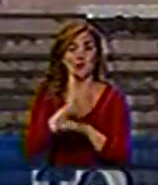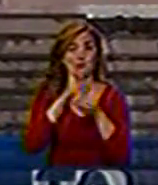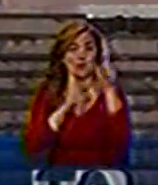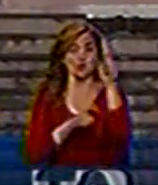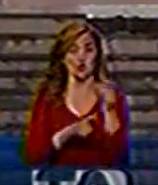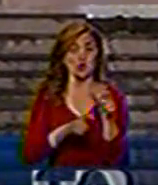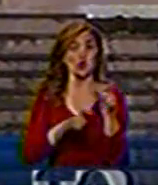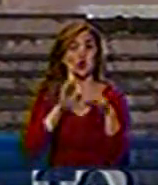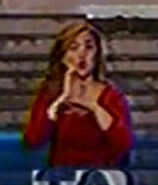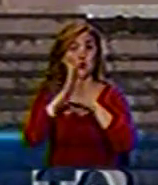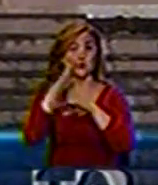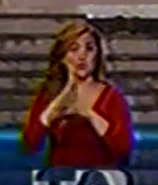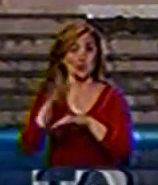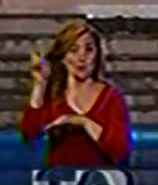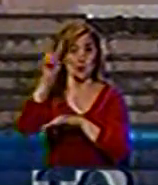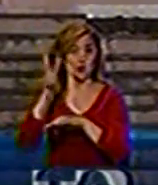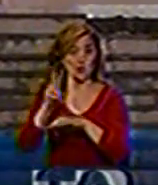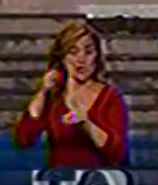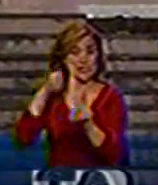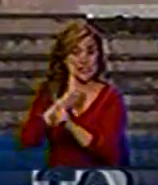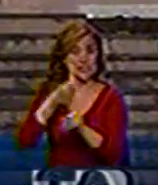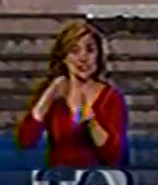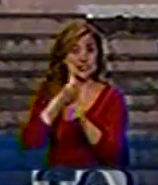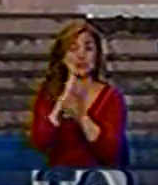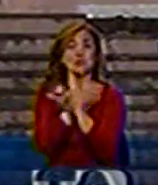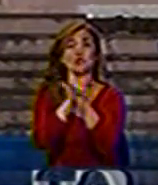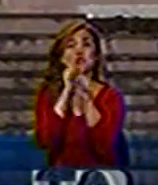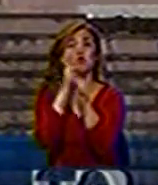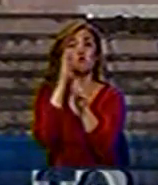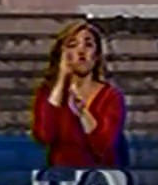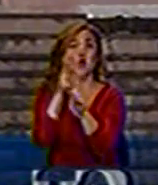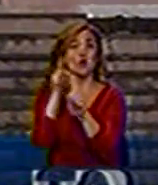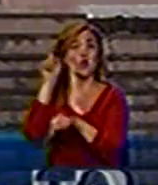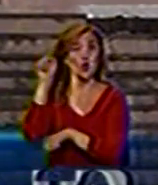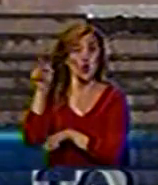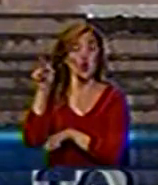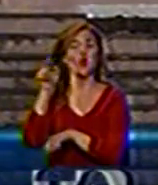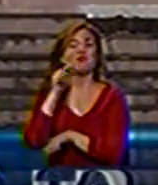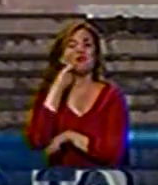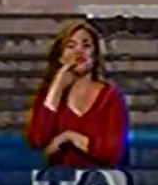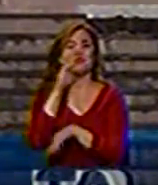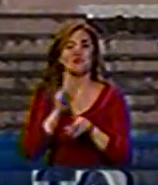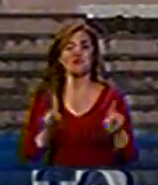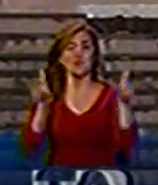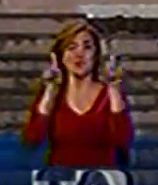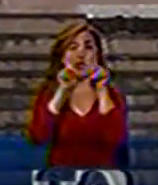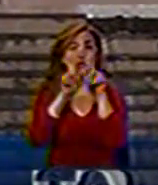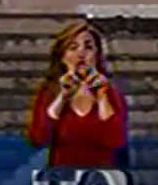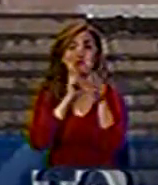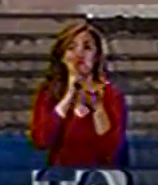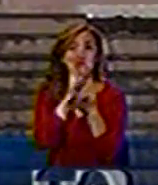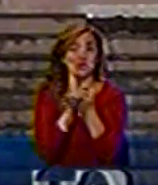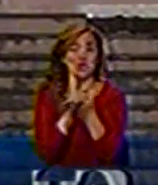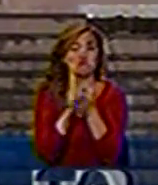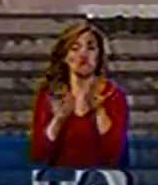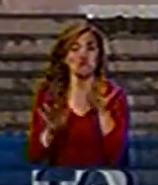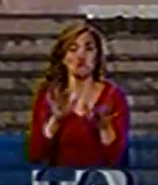ciudadano ecuatoriano en Venezuela, la defensora del pueblo Gina Benavides señaló que no tiene datos exactos y que se